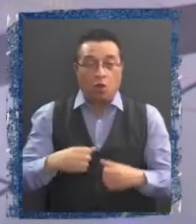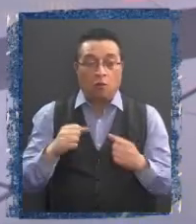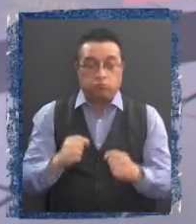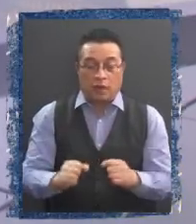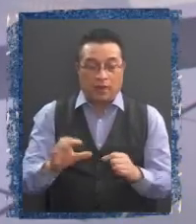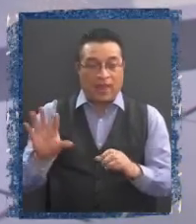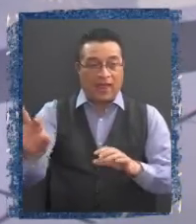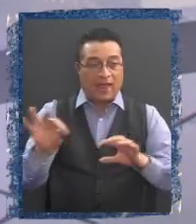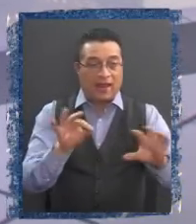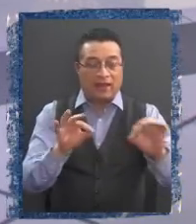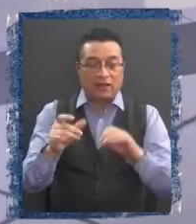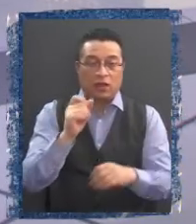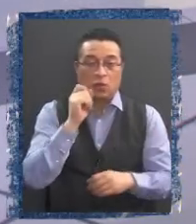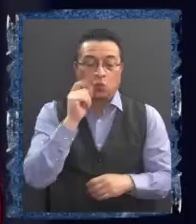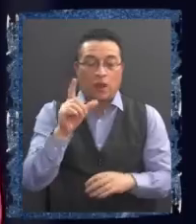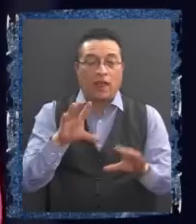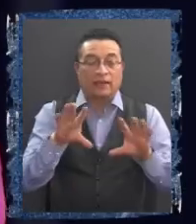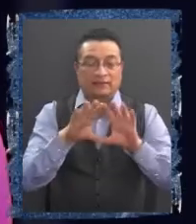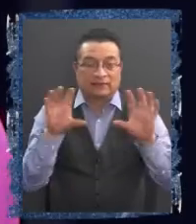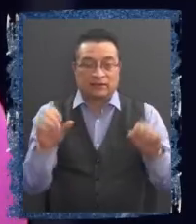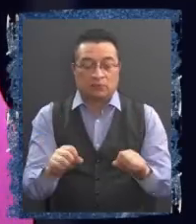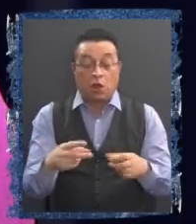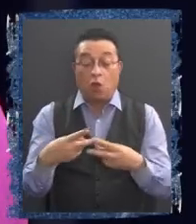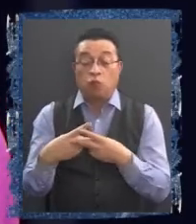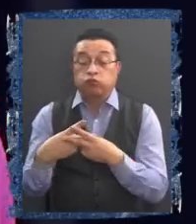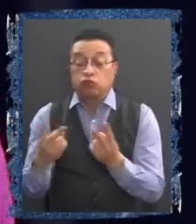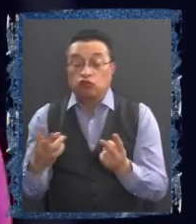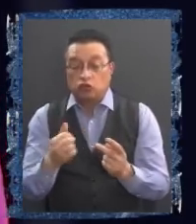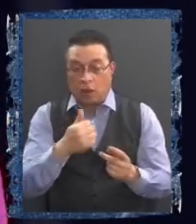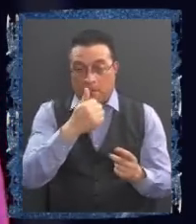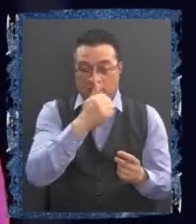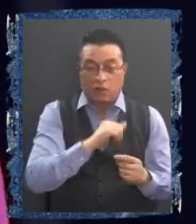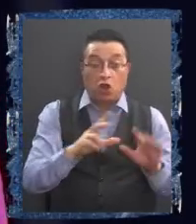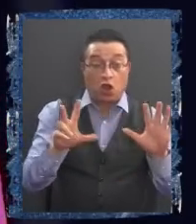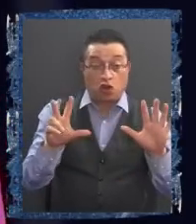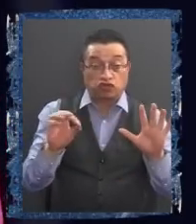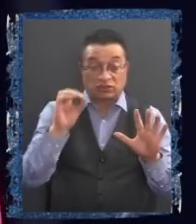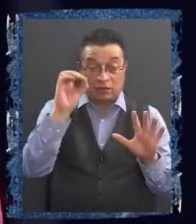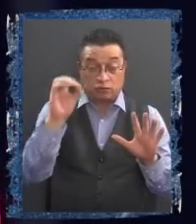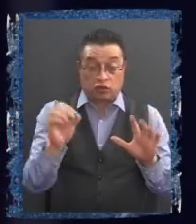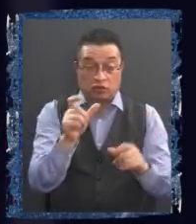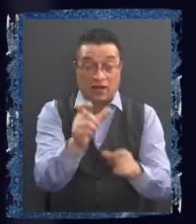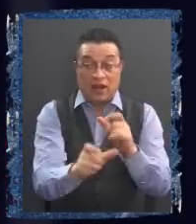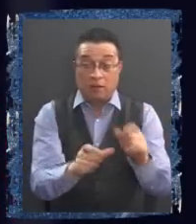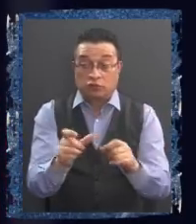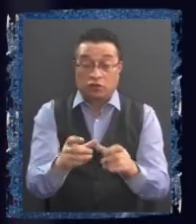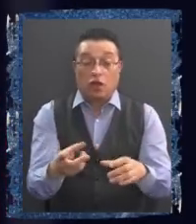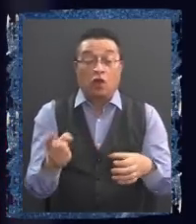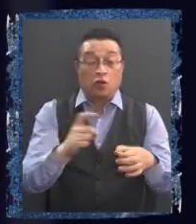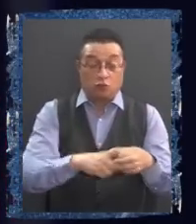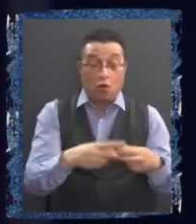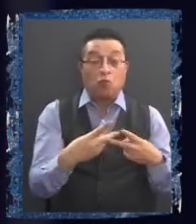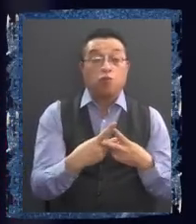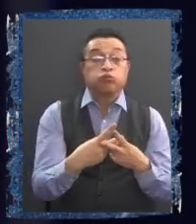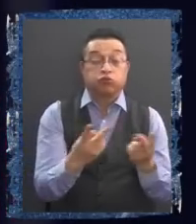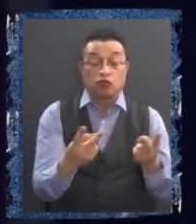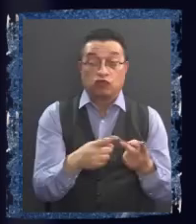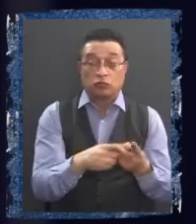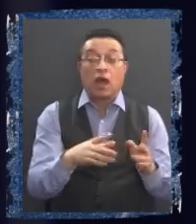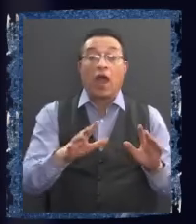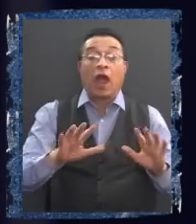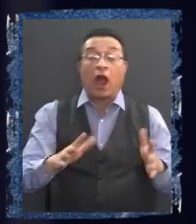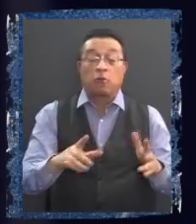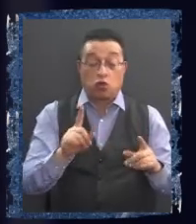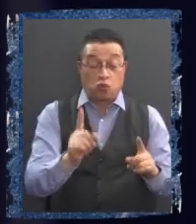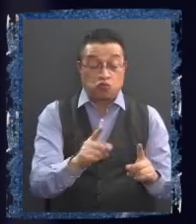en qué sistema están, si en el público o en el privado. El 80% de las personas que están en el sistema público, a lo mejor muchos